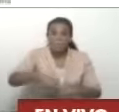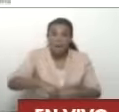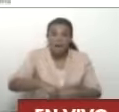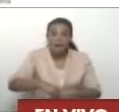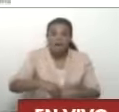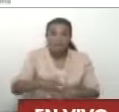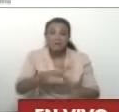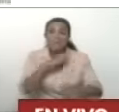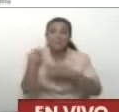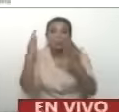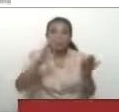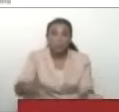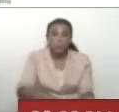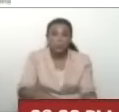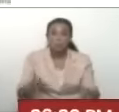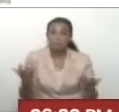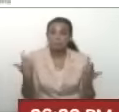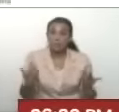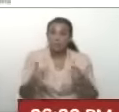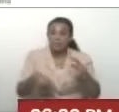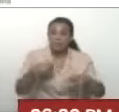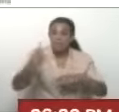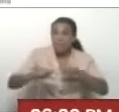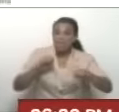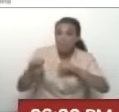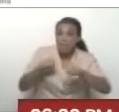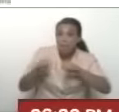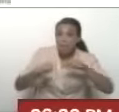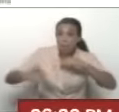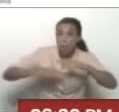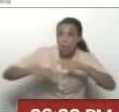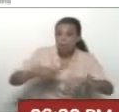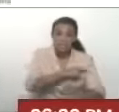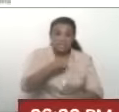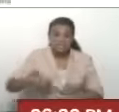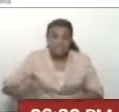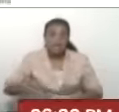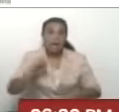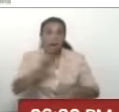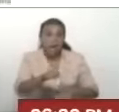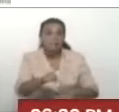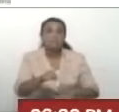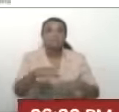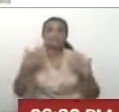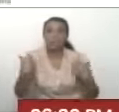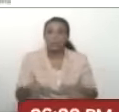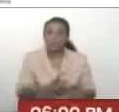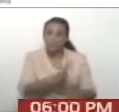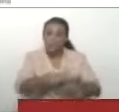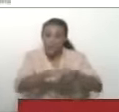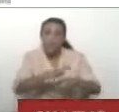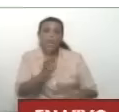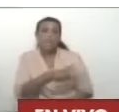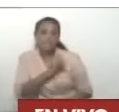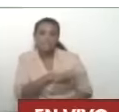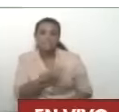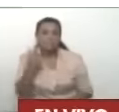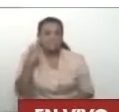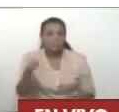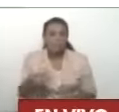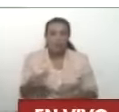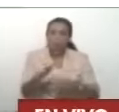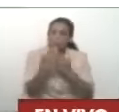de fallecidos en una tragedia después del terremoto en Chile. Venezuela dando un paso adelante, sumándose en